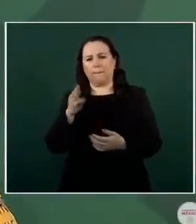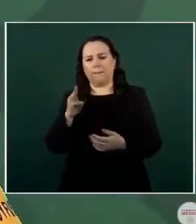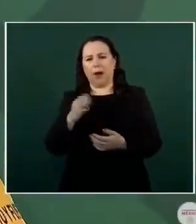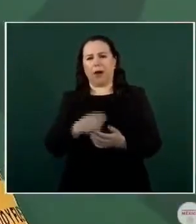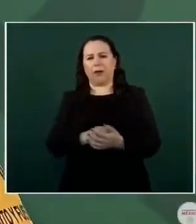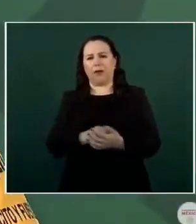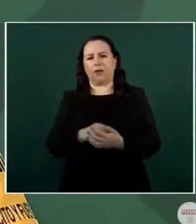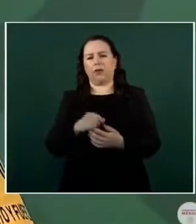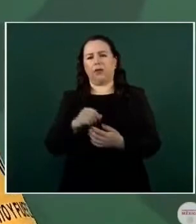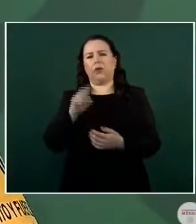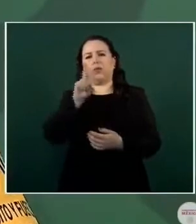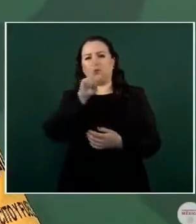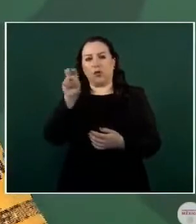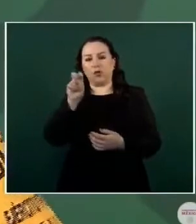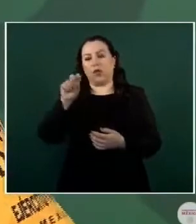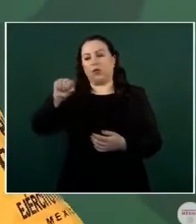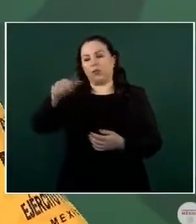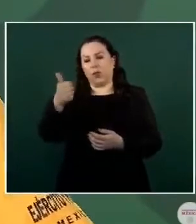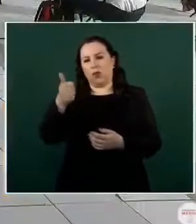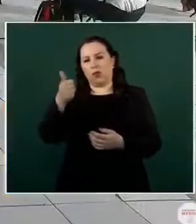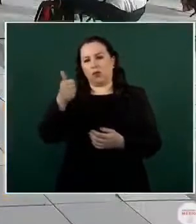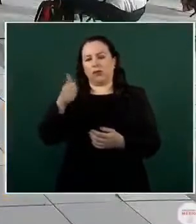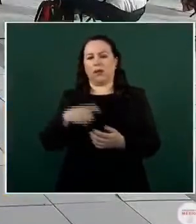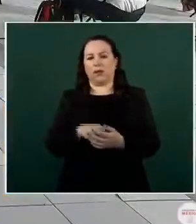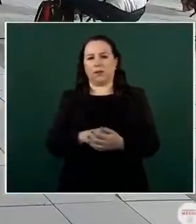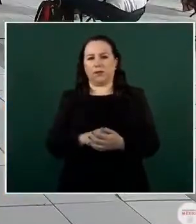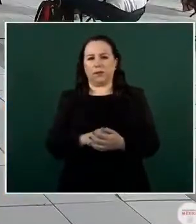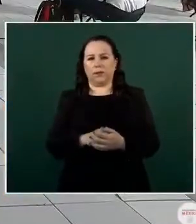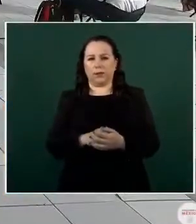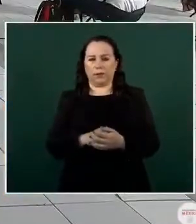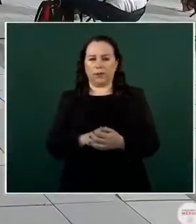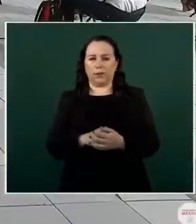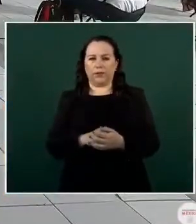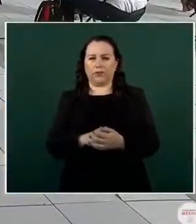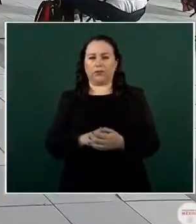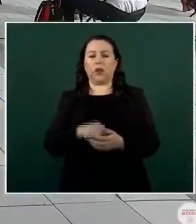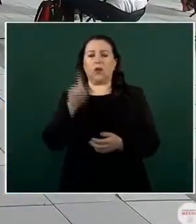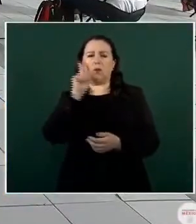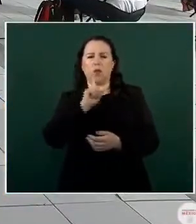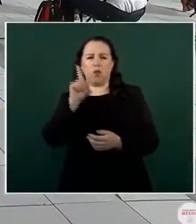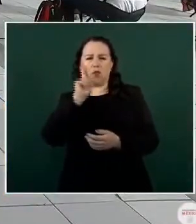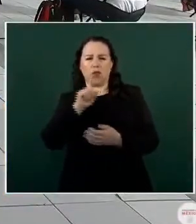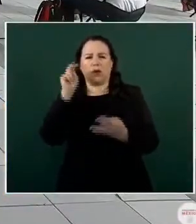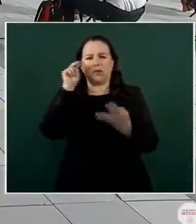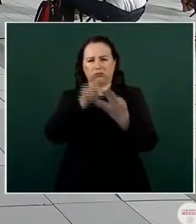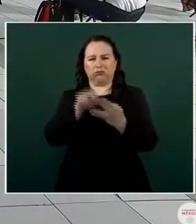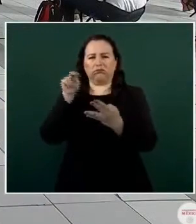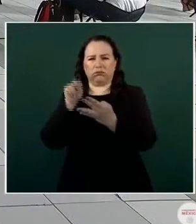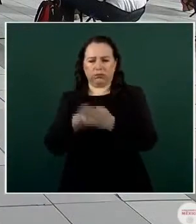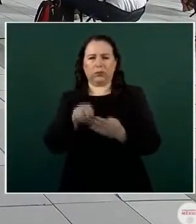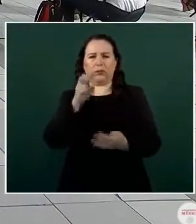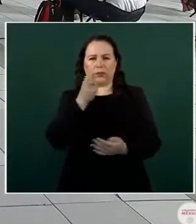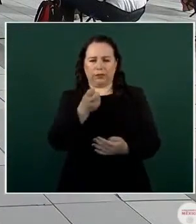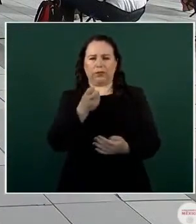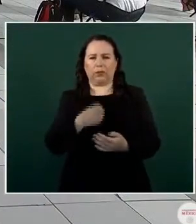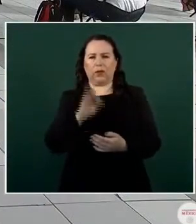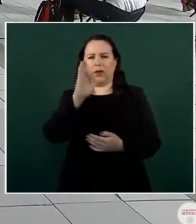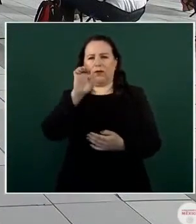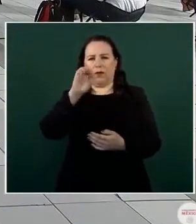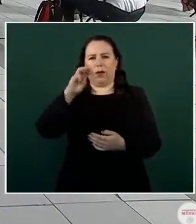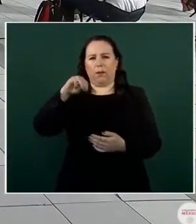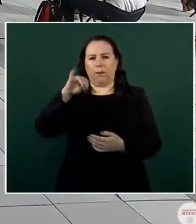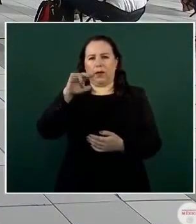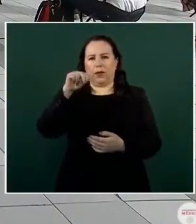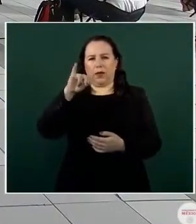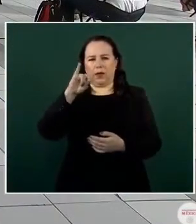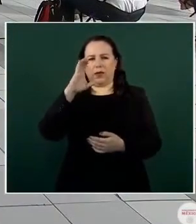tenido 211. En cuanto a feminicidios, este delito ve